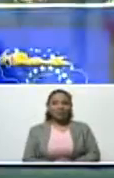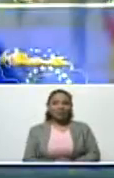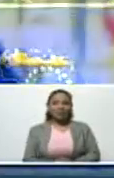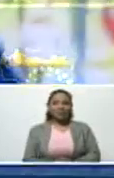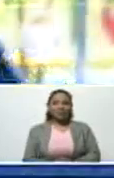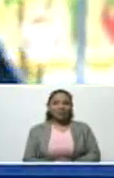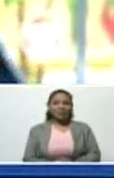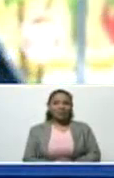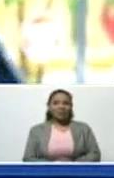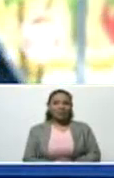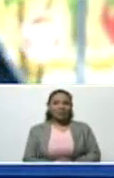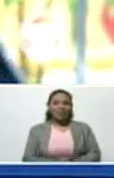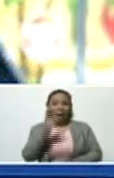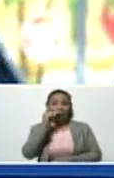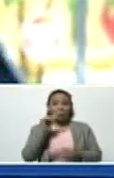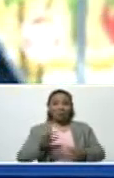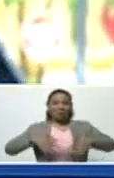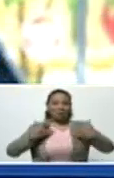El hombre se animó.